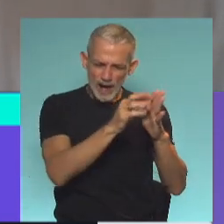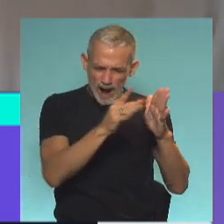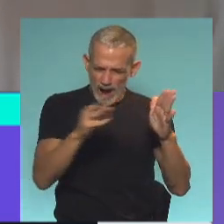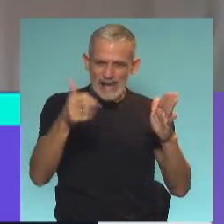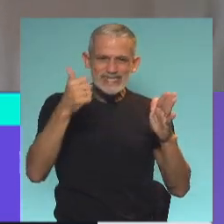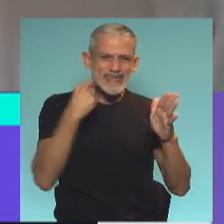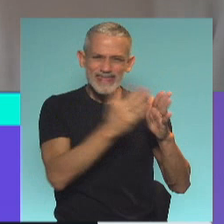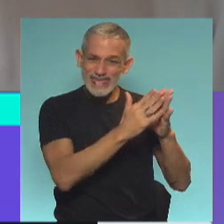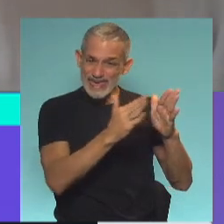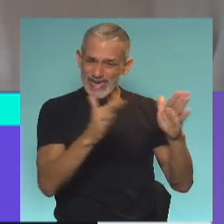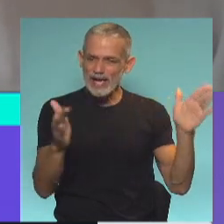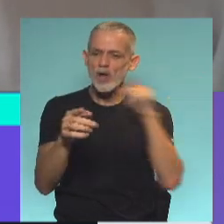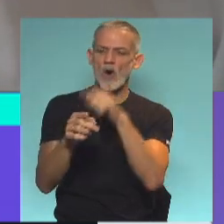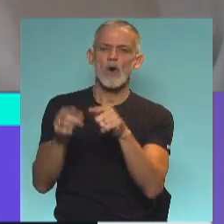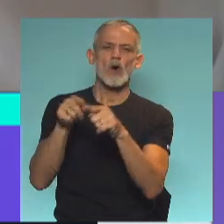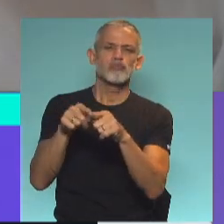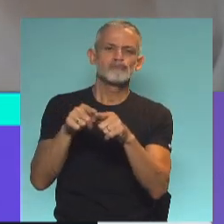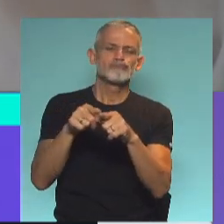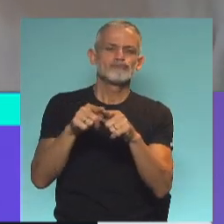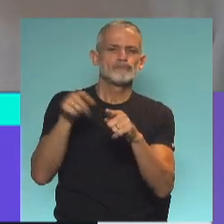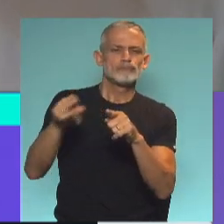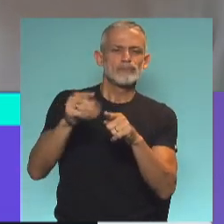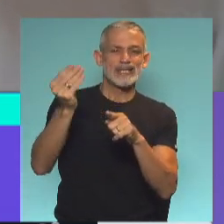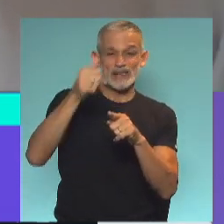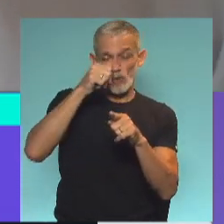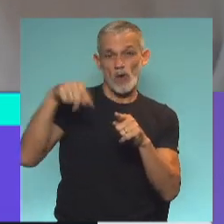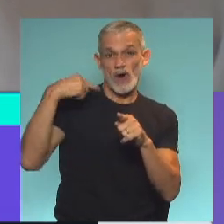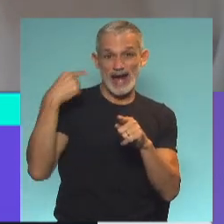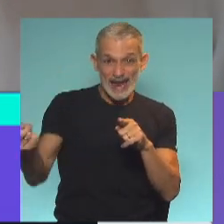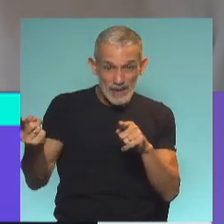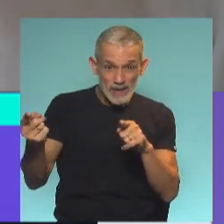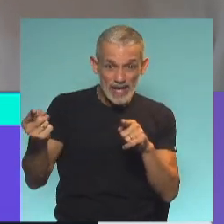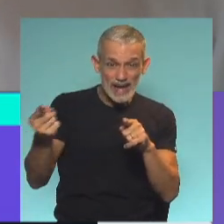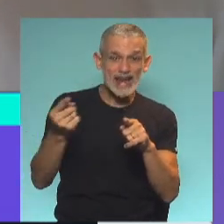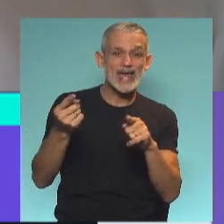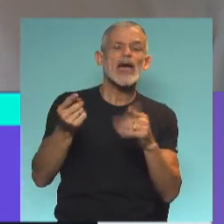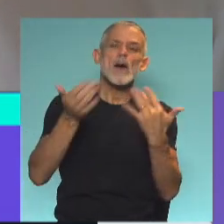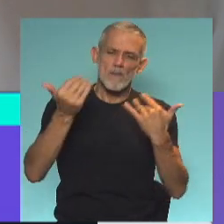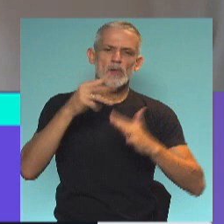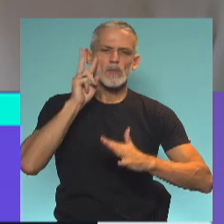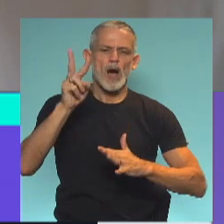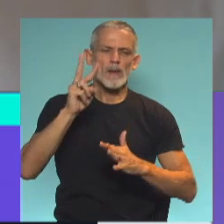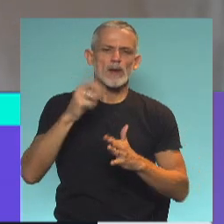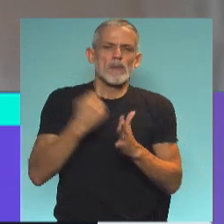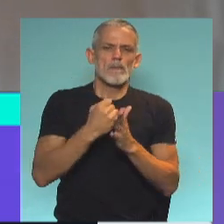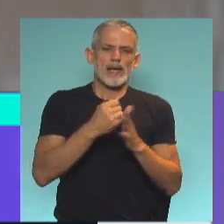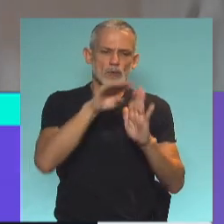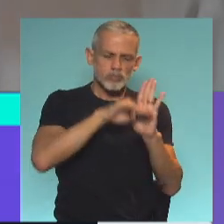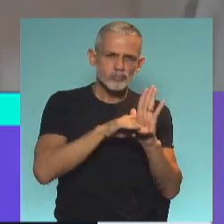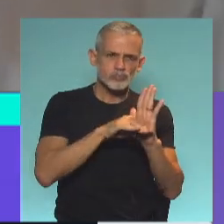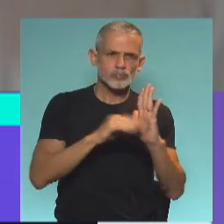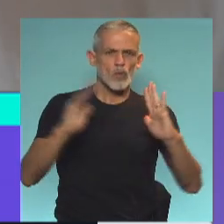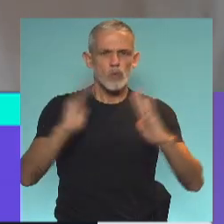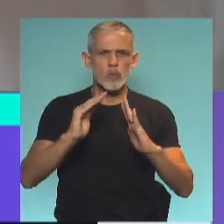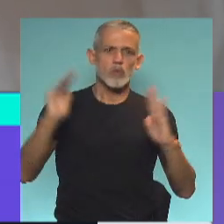ahí comenzaron, tenemos que pensar que recién el fin de semana que viene podemos empezar a ver ese impacto de las medidas